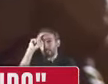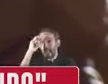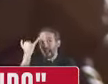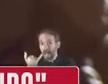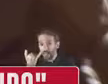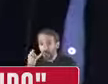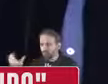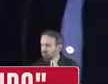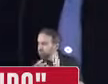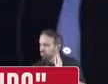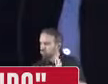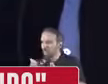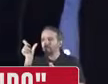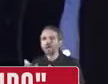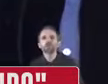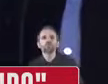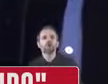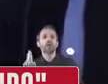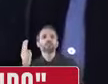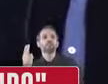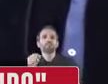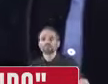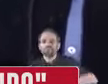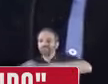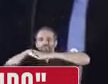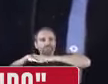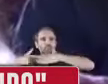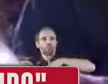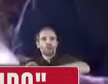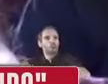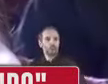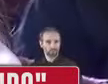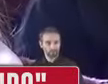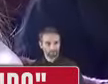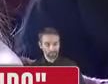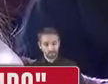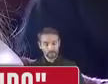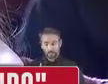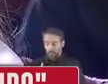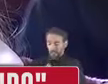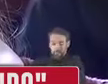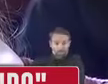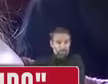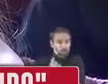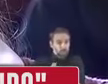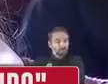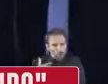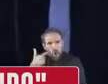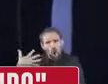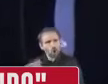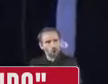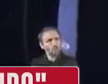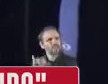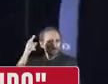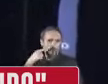para cargar cadáveres porque no entraban en las morgues y me impresionó porque conozco nueva york'